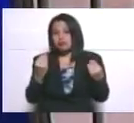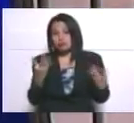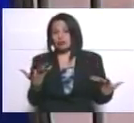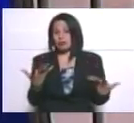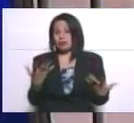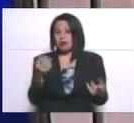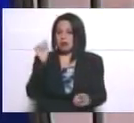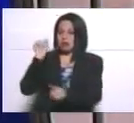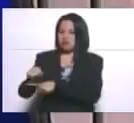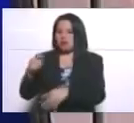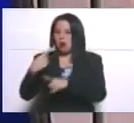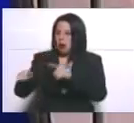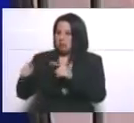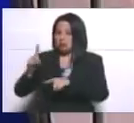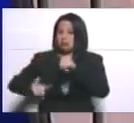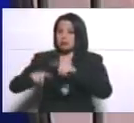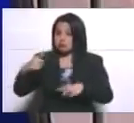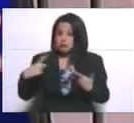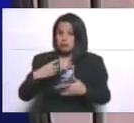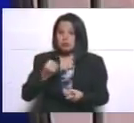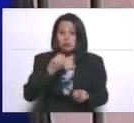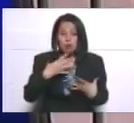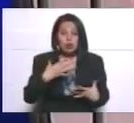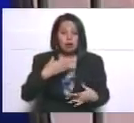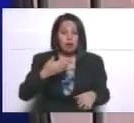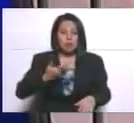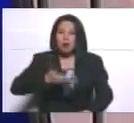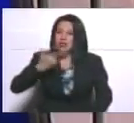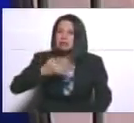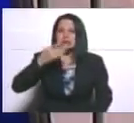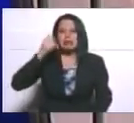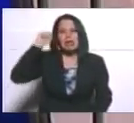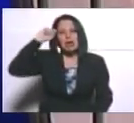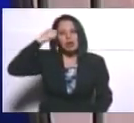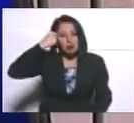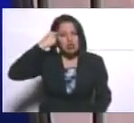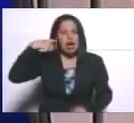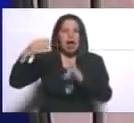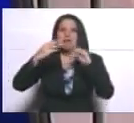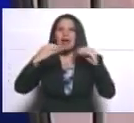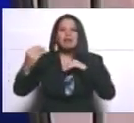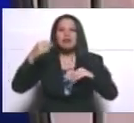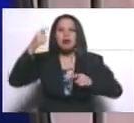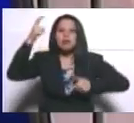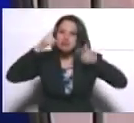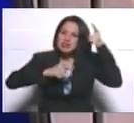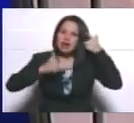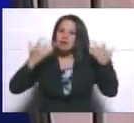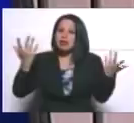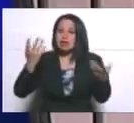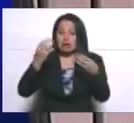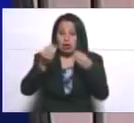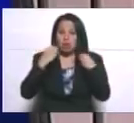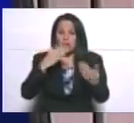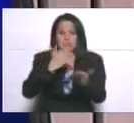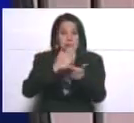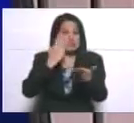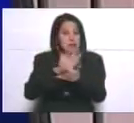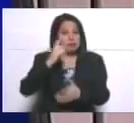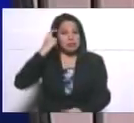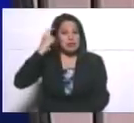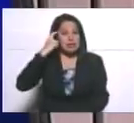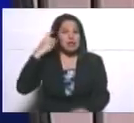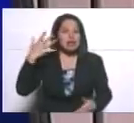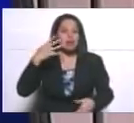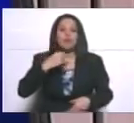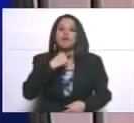es bueno traerlo también a colación en esta batalla de las ideas, conversando con Chávez, teniendo en cuenta siempre el pensamiento, la acción,